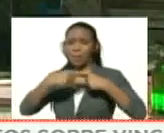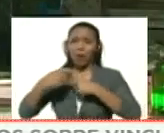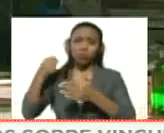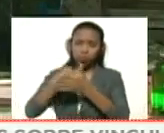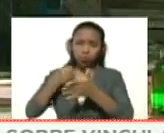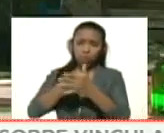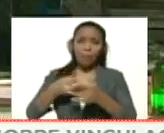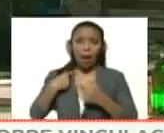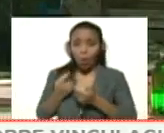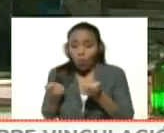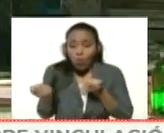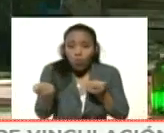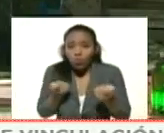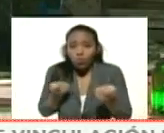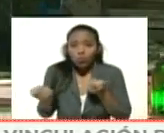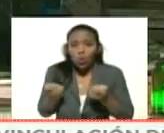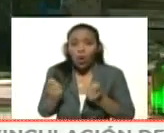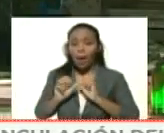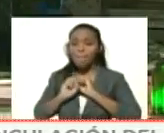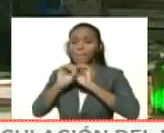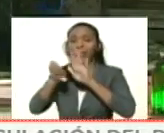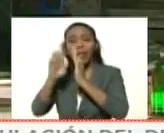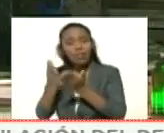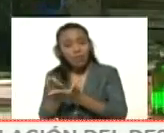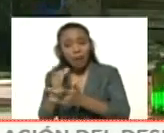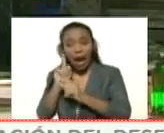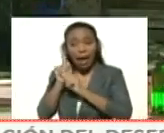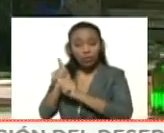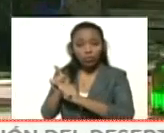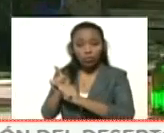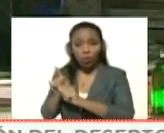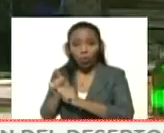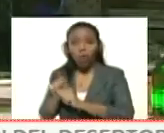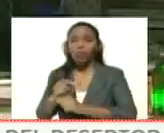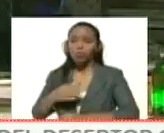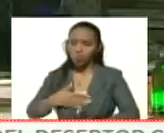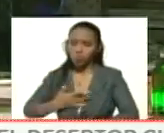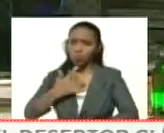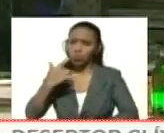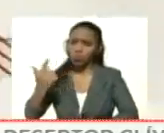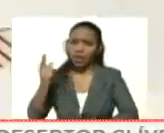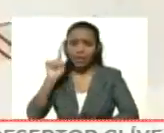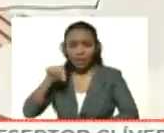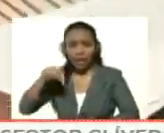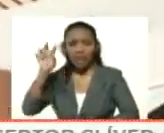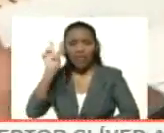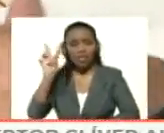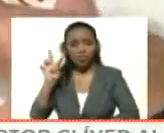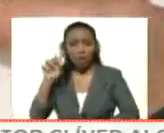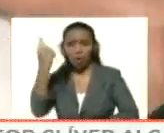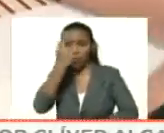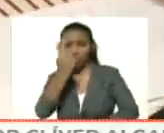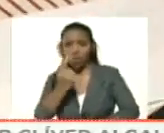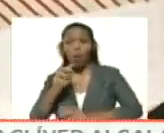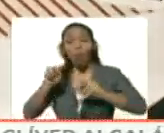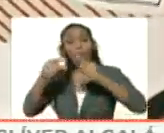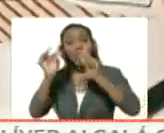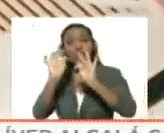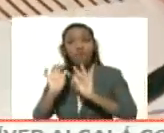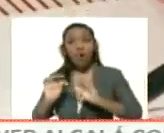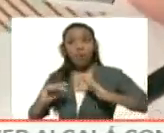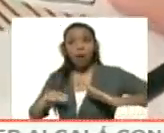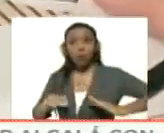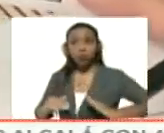para controlar la pandemia. Por eso podríamos decir que Venezuela está diseñando un nuevo tipo de